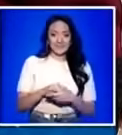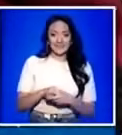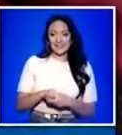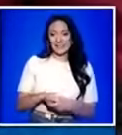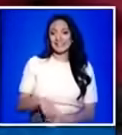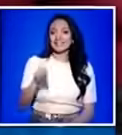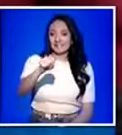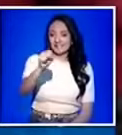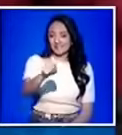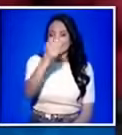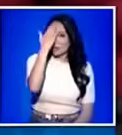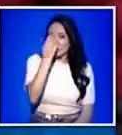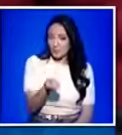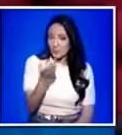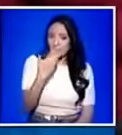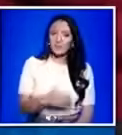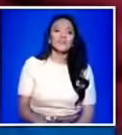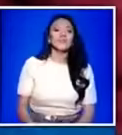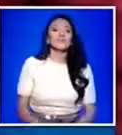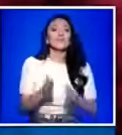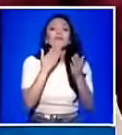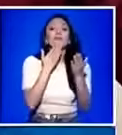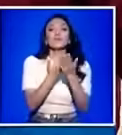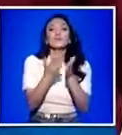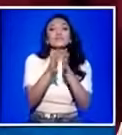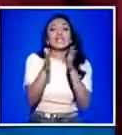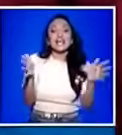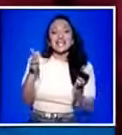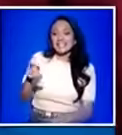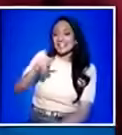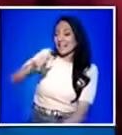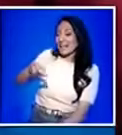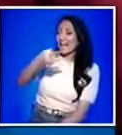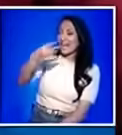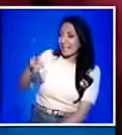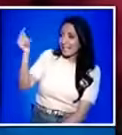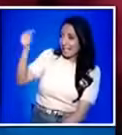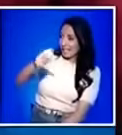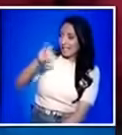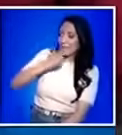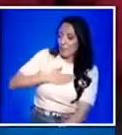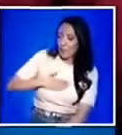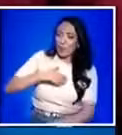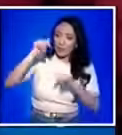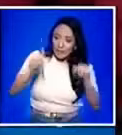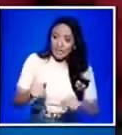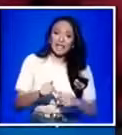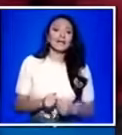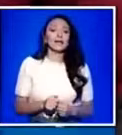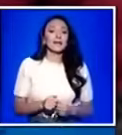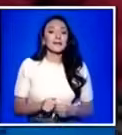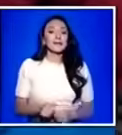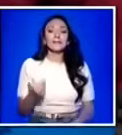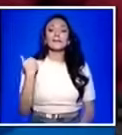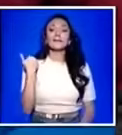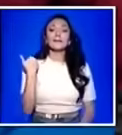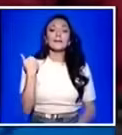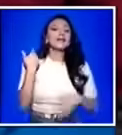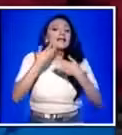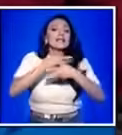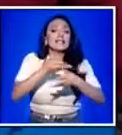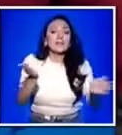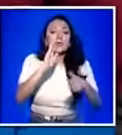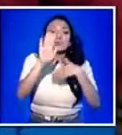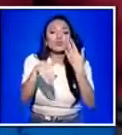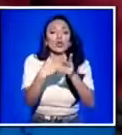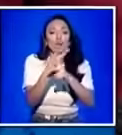Sí, muy buenos días. Y agradeciendo a nuestro canal que se ha hecho presente aquí. Tenemos de todo